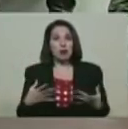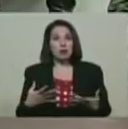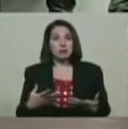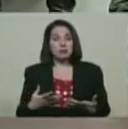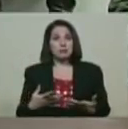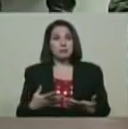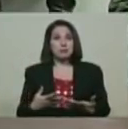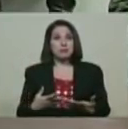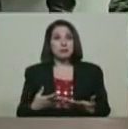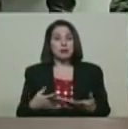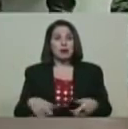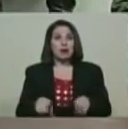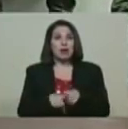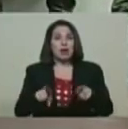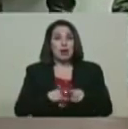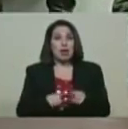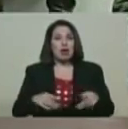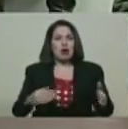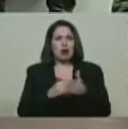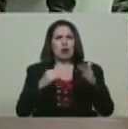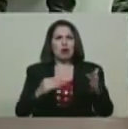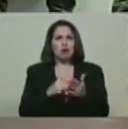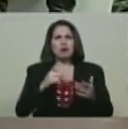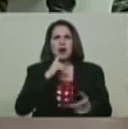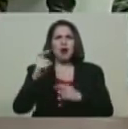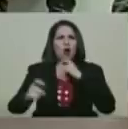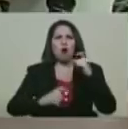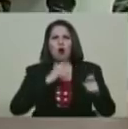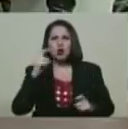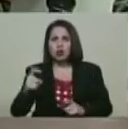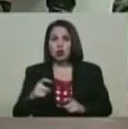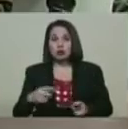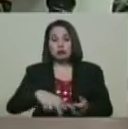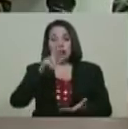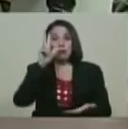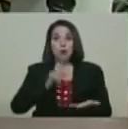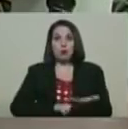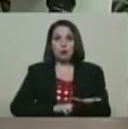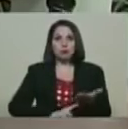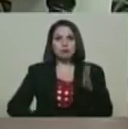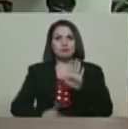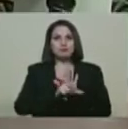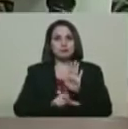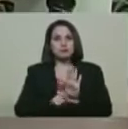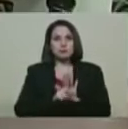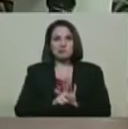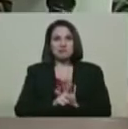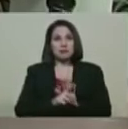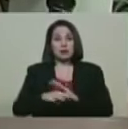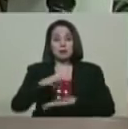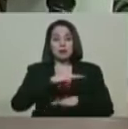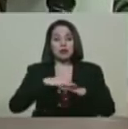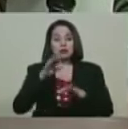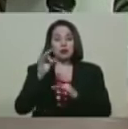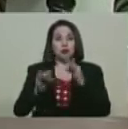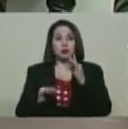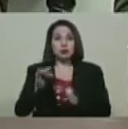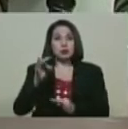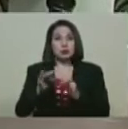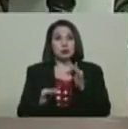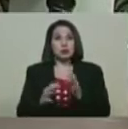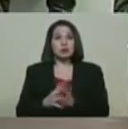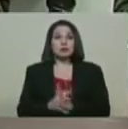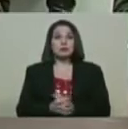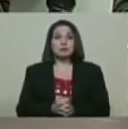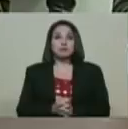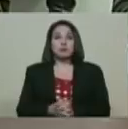ley llamada contra el odio, contra el fascismo, que amerita, compañero ministro de Justicia,